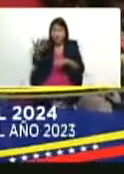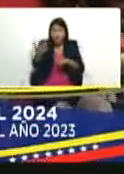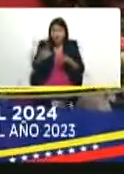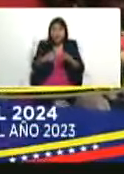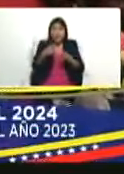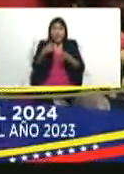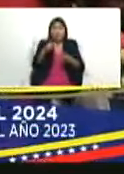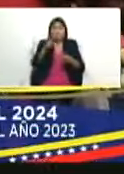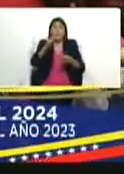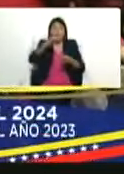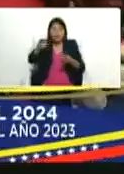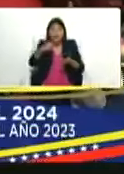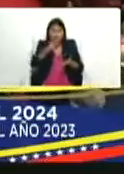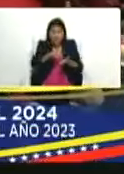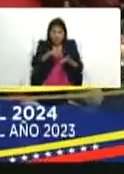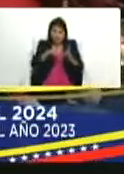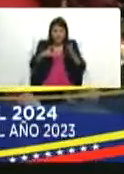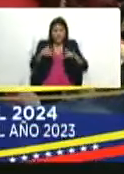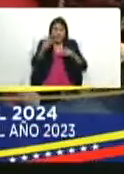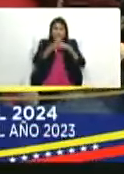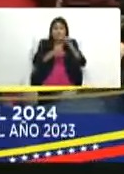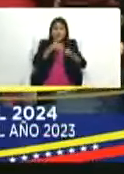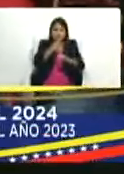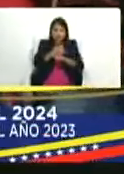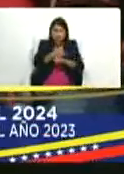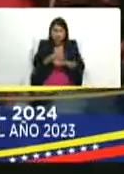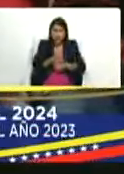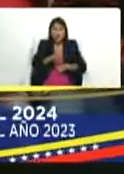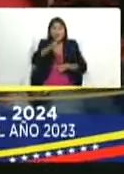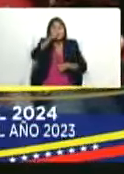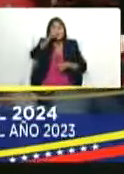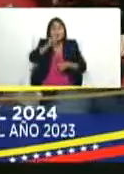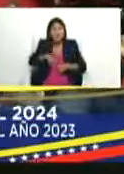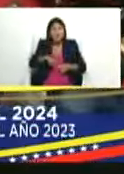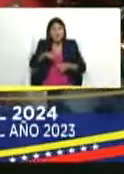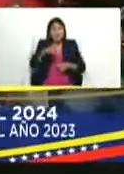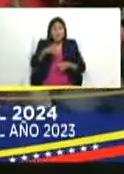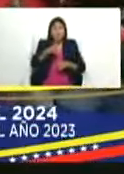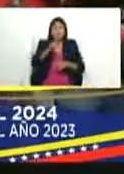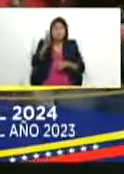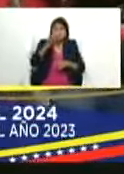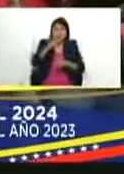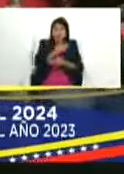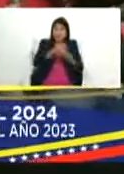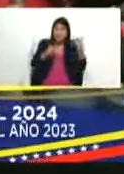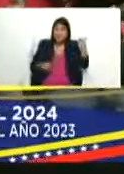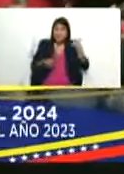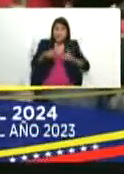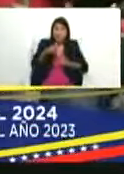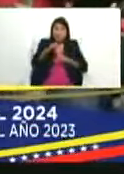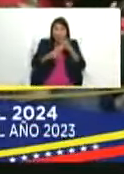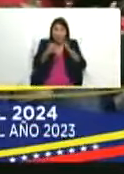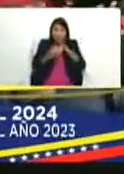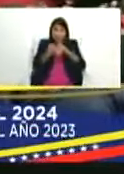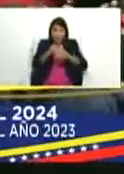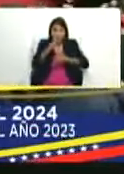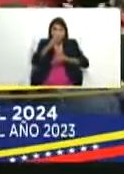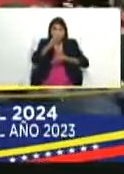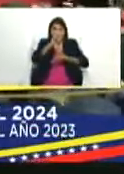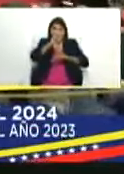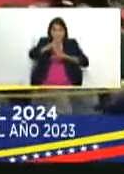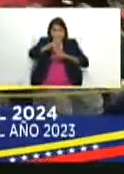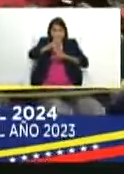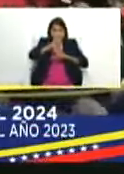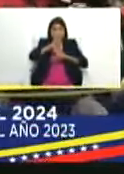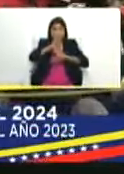internacional del Poder Judicial venezolano. También se ratificó la presidencia de Venezuela en el Instituto Instituto Iberoamericano de Altos Estudios Judiciales.